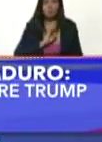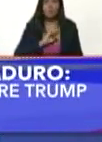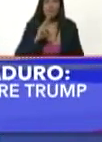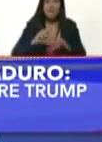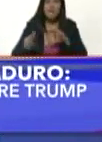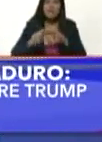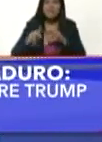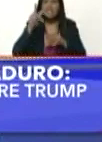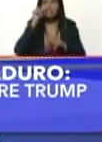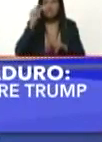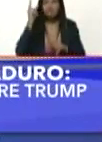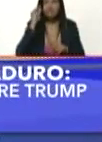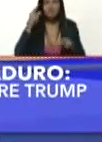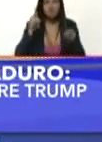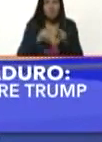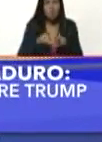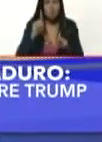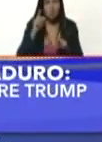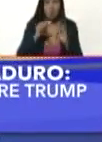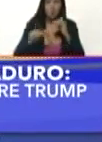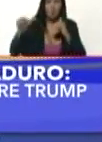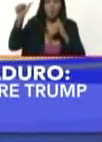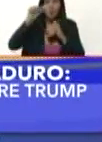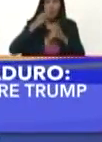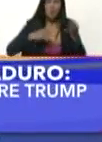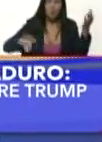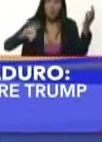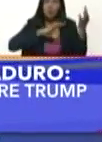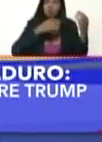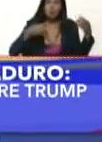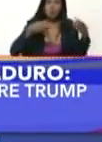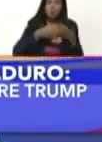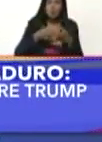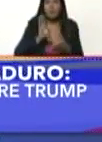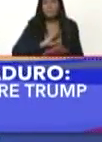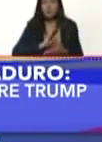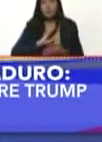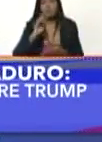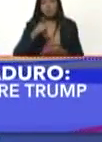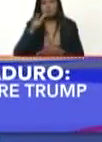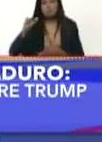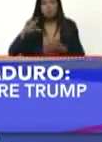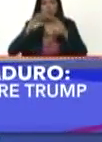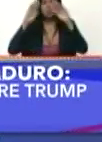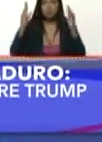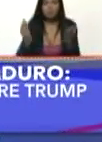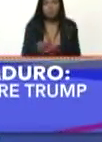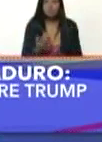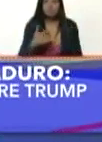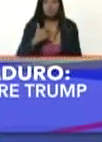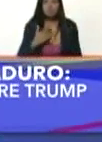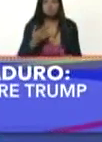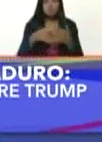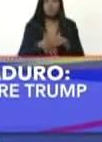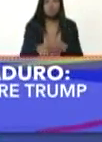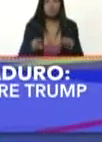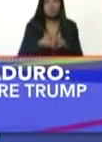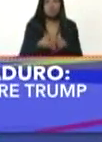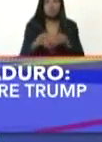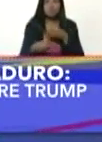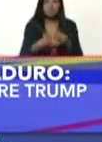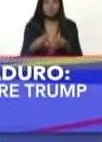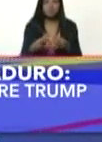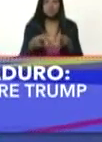niños grabaron, adultos, orquestas, grupos, personas, todo el mundo se sintió involucrado y ha sido